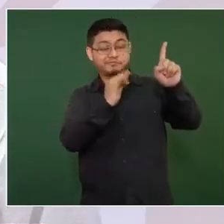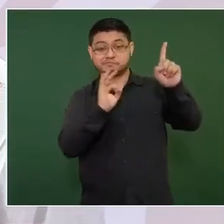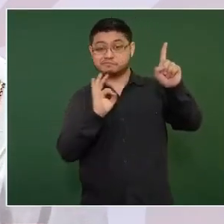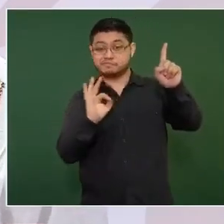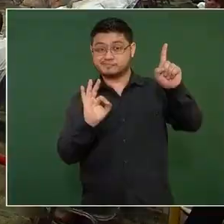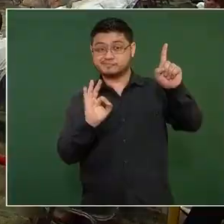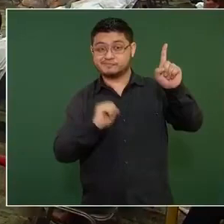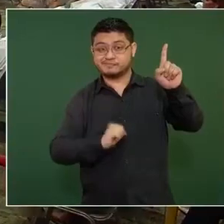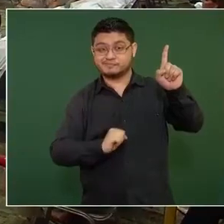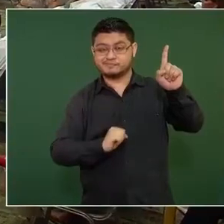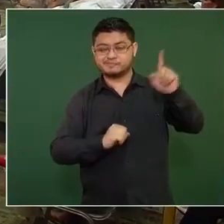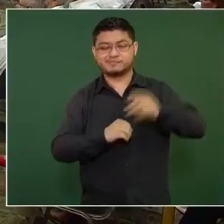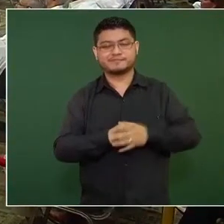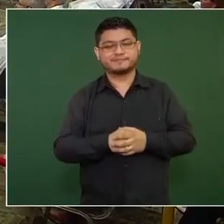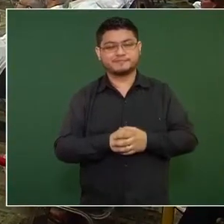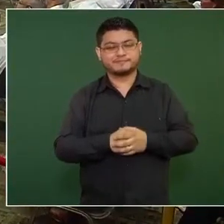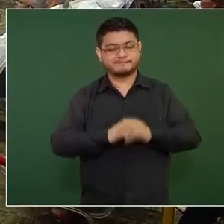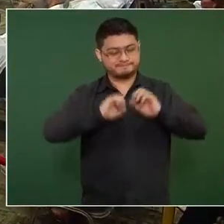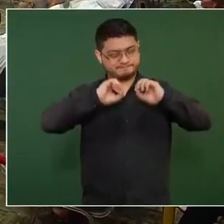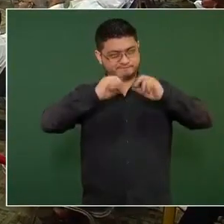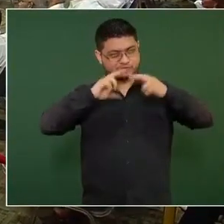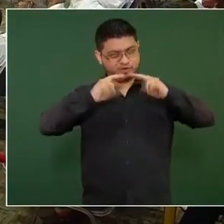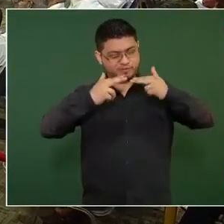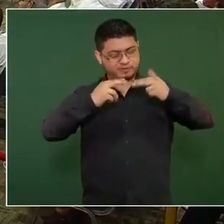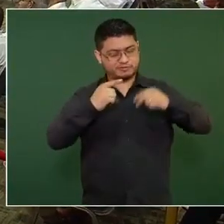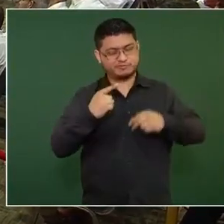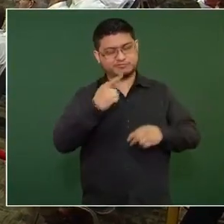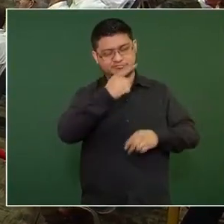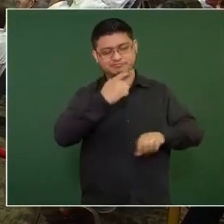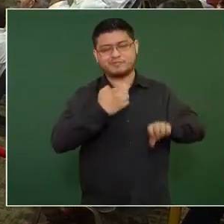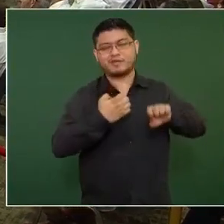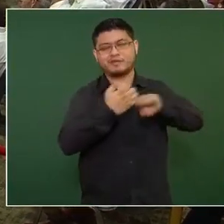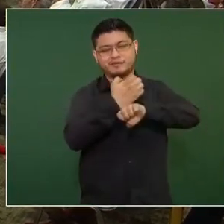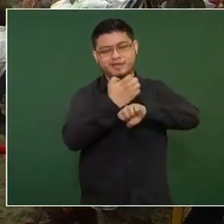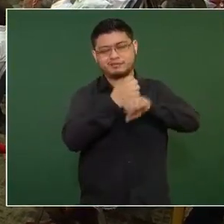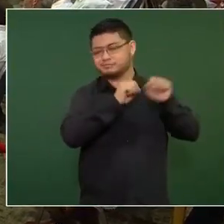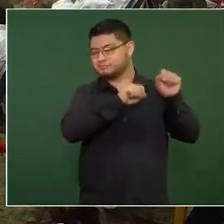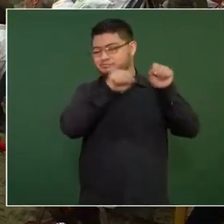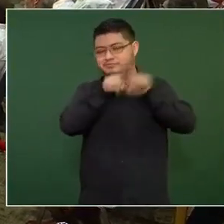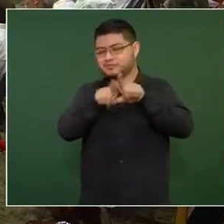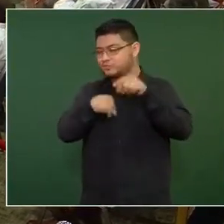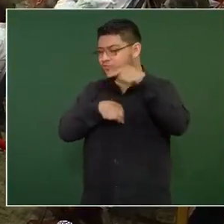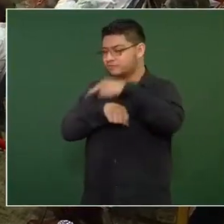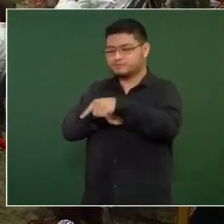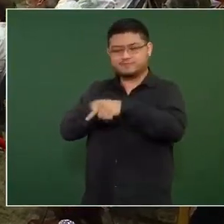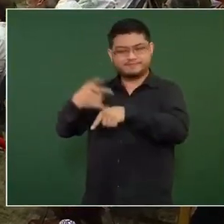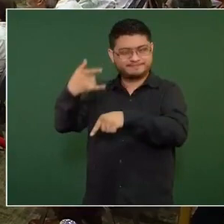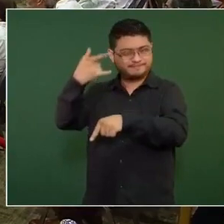pues Chiapas es un estado como Campeche, como